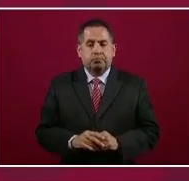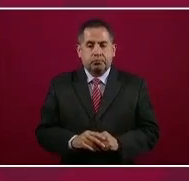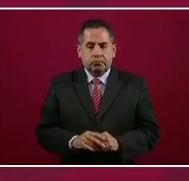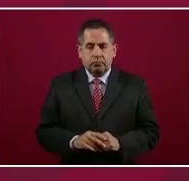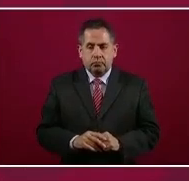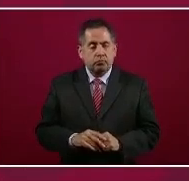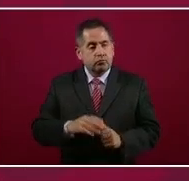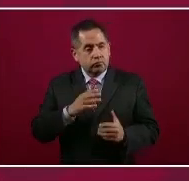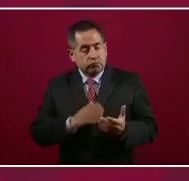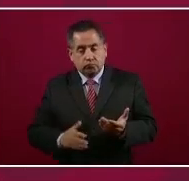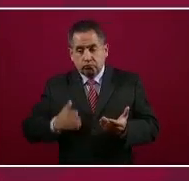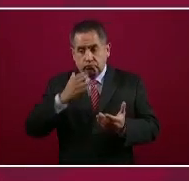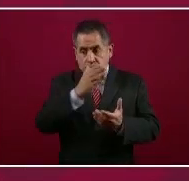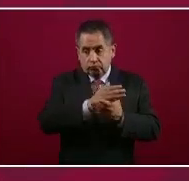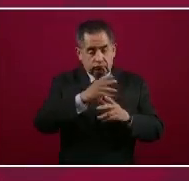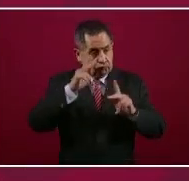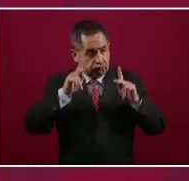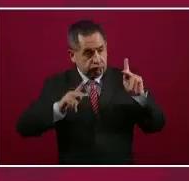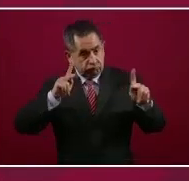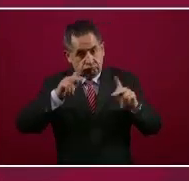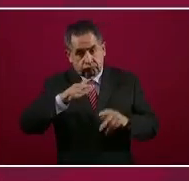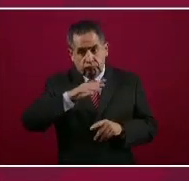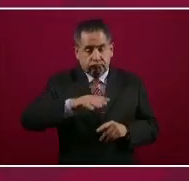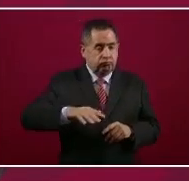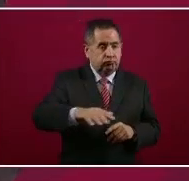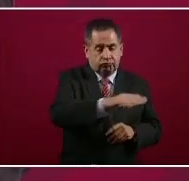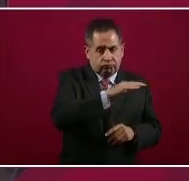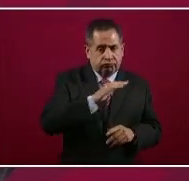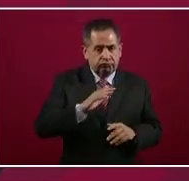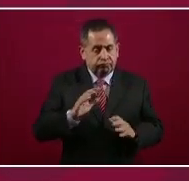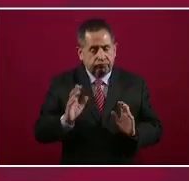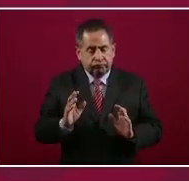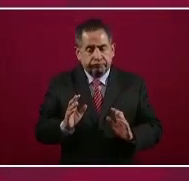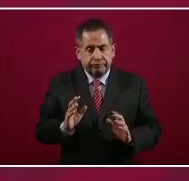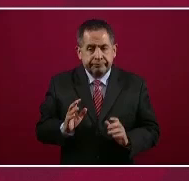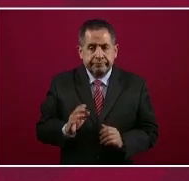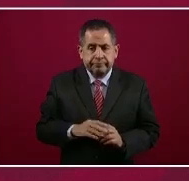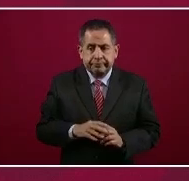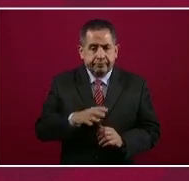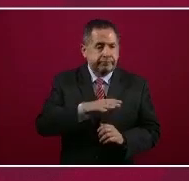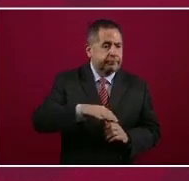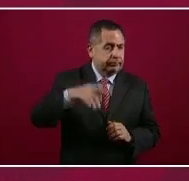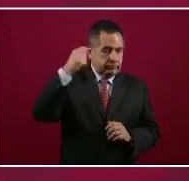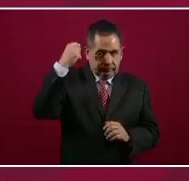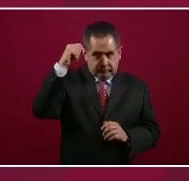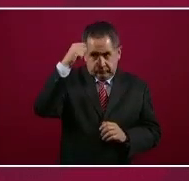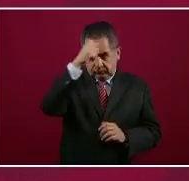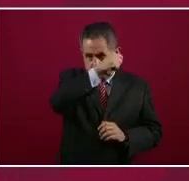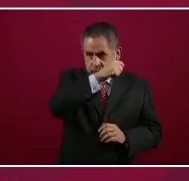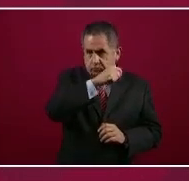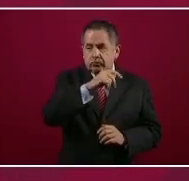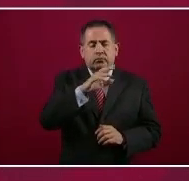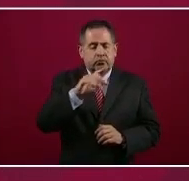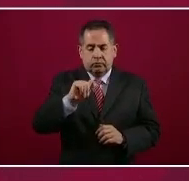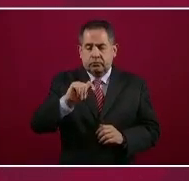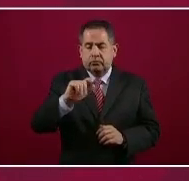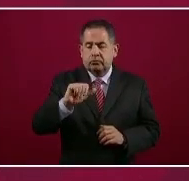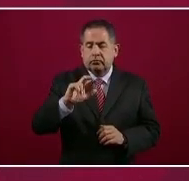visitamos y toda la son a tarahumara bueno